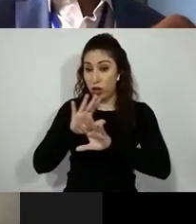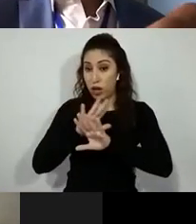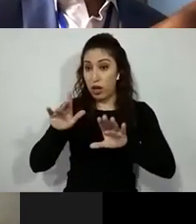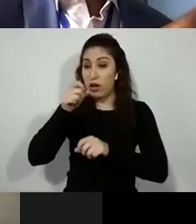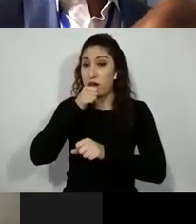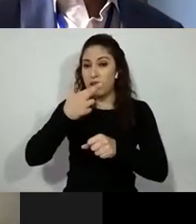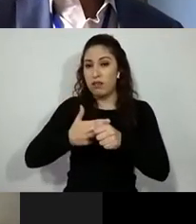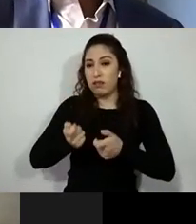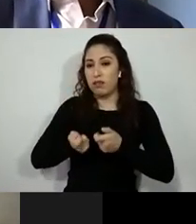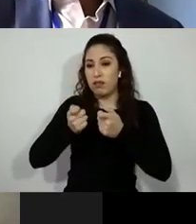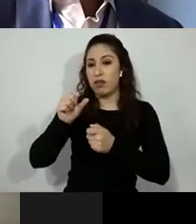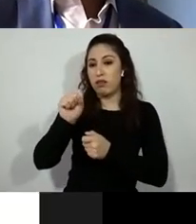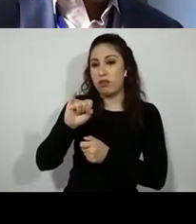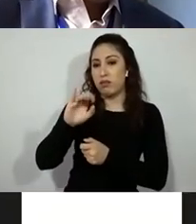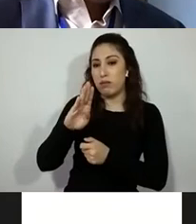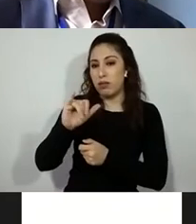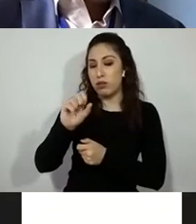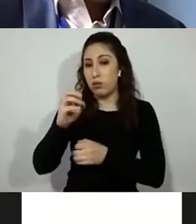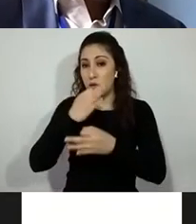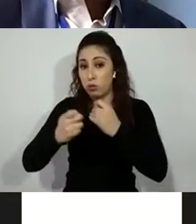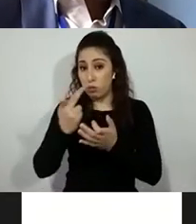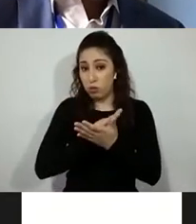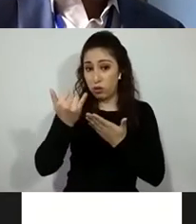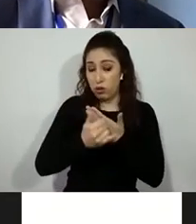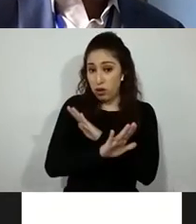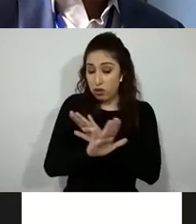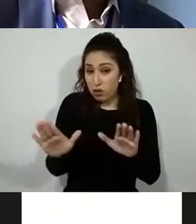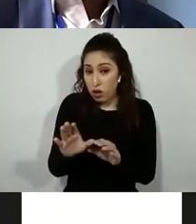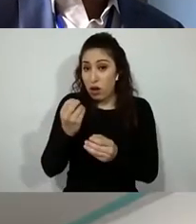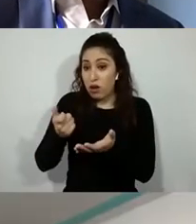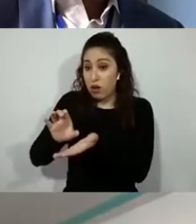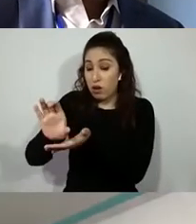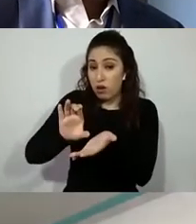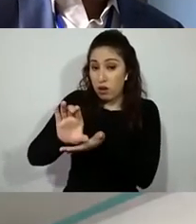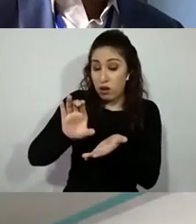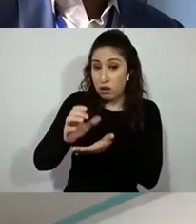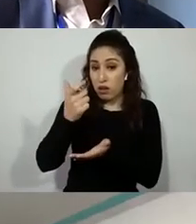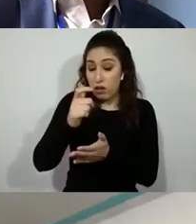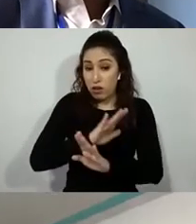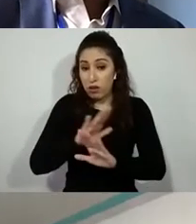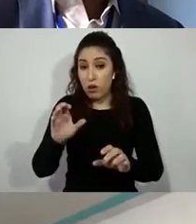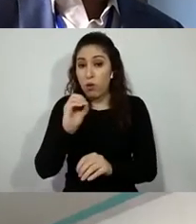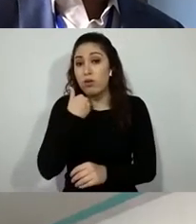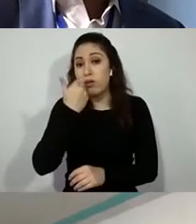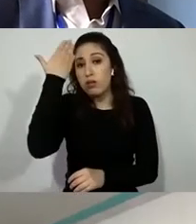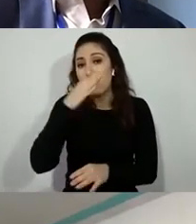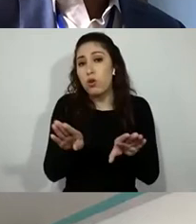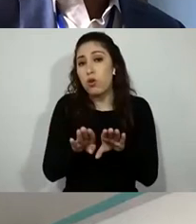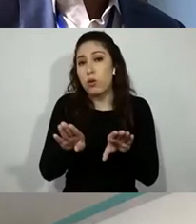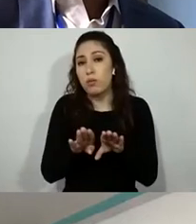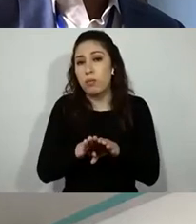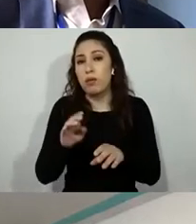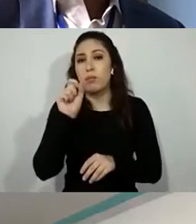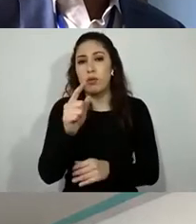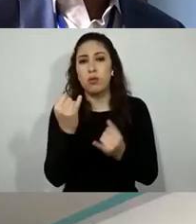Bienestar, estos proyectos, si ya le están cayendo los pagos o cómo va el asunto. Y me llamó mucho la